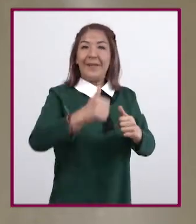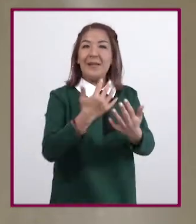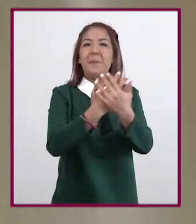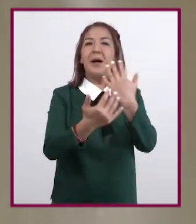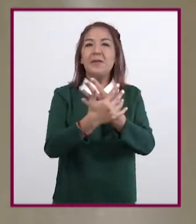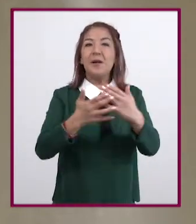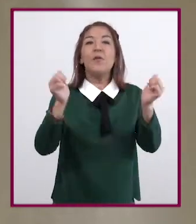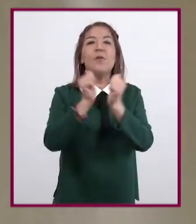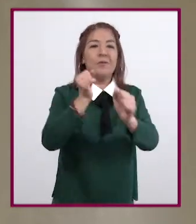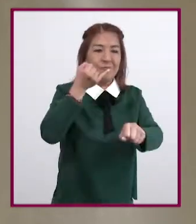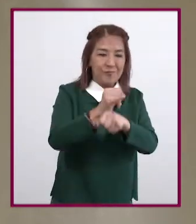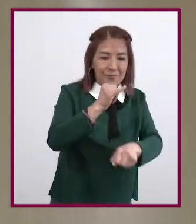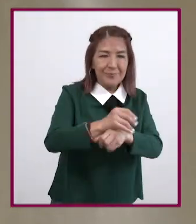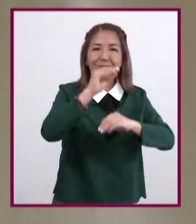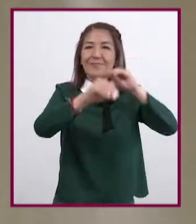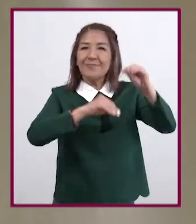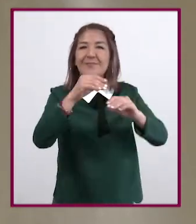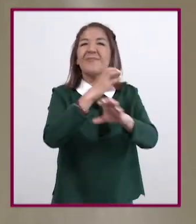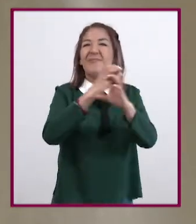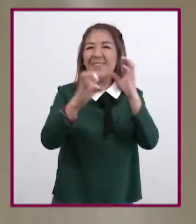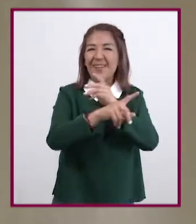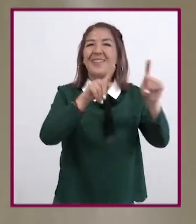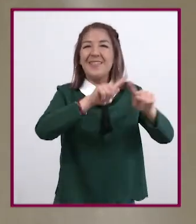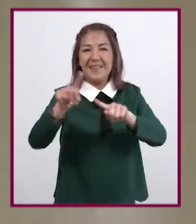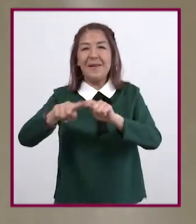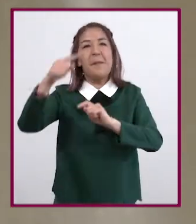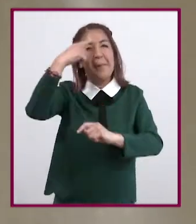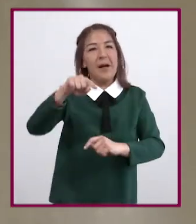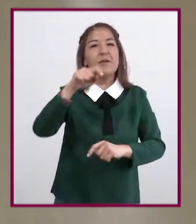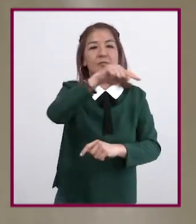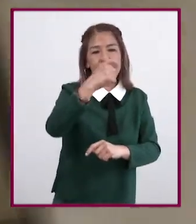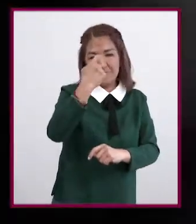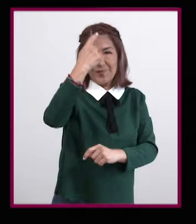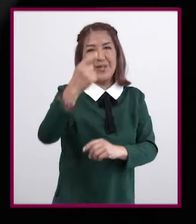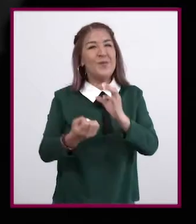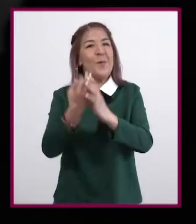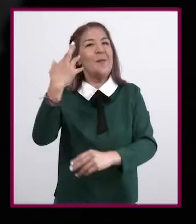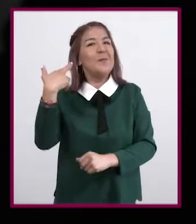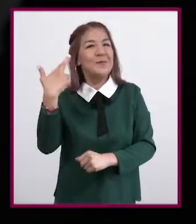la escultura o diferentes medios para crear sonidos.